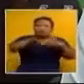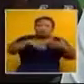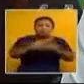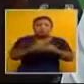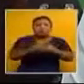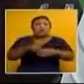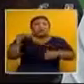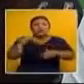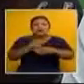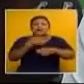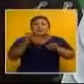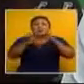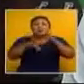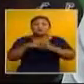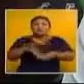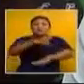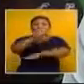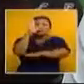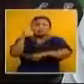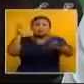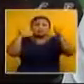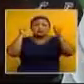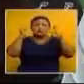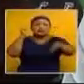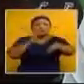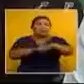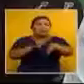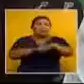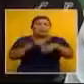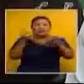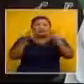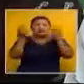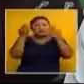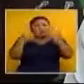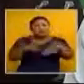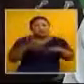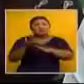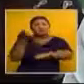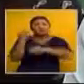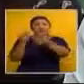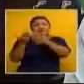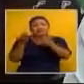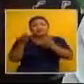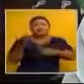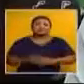Exigimos que cumpla con sus promesas de campaña. El tiempo del diálogo se terminó hace muchísimo tiempo.